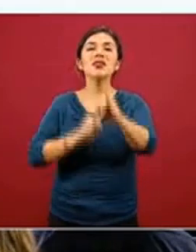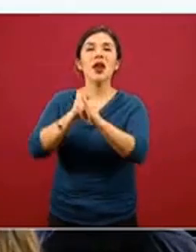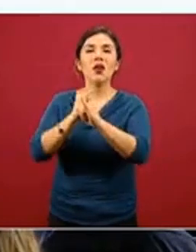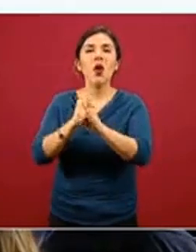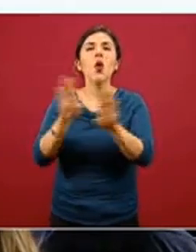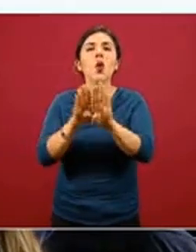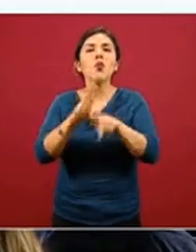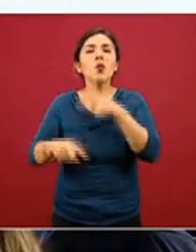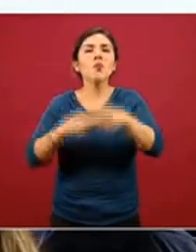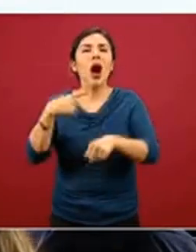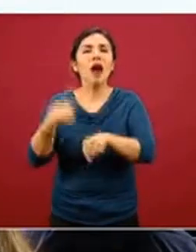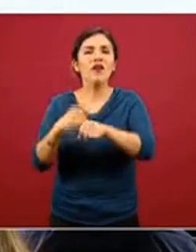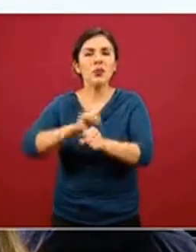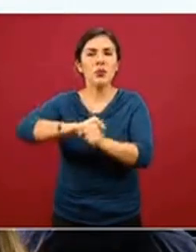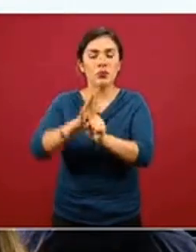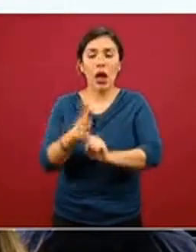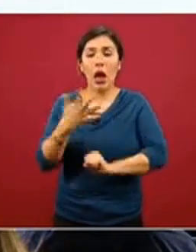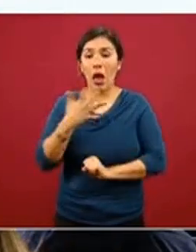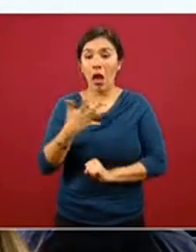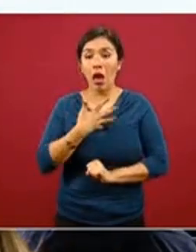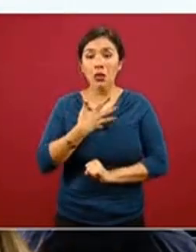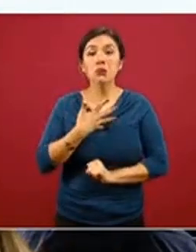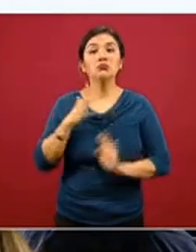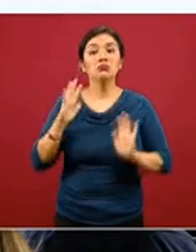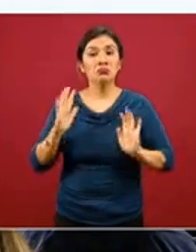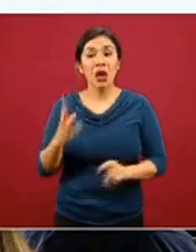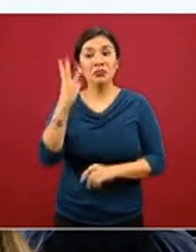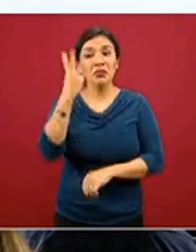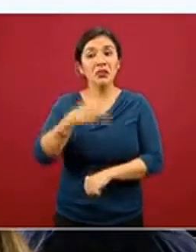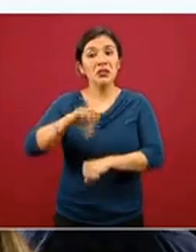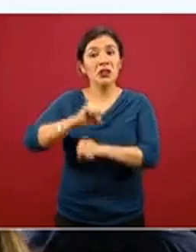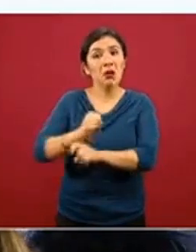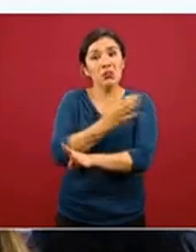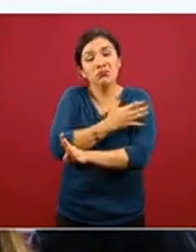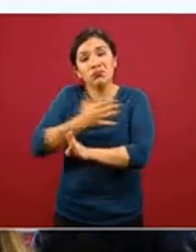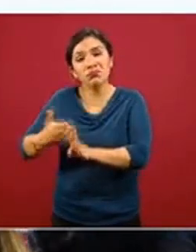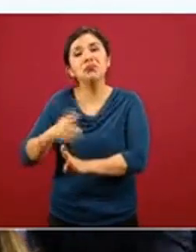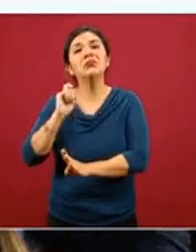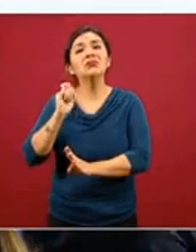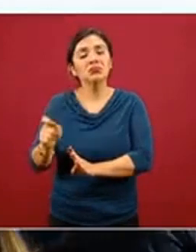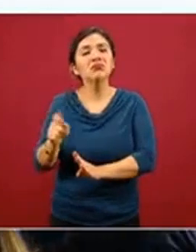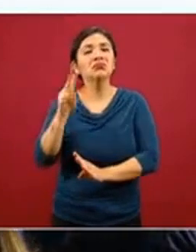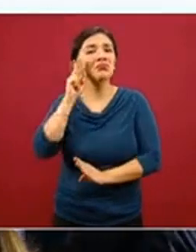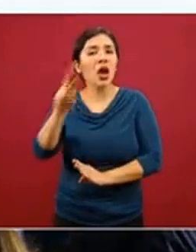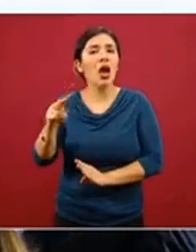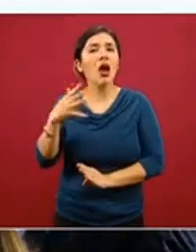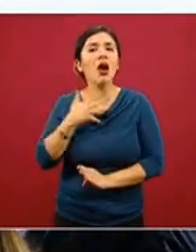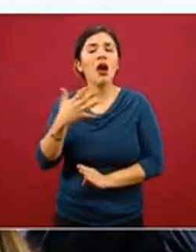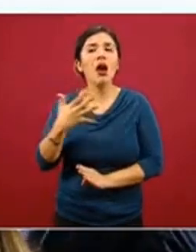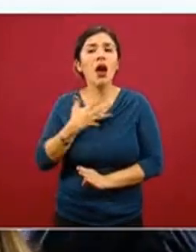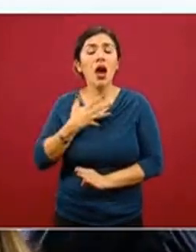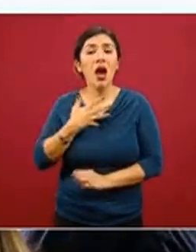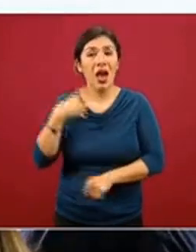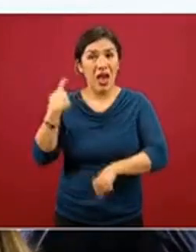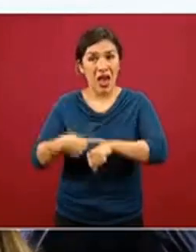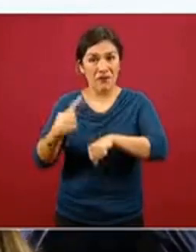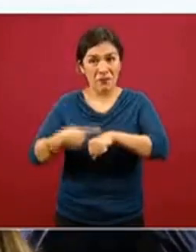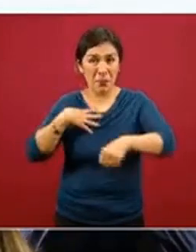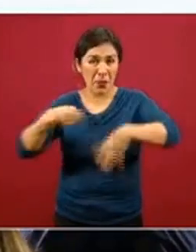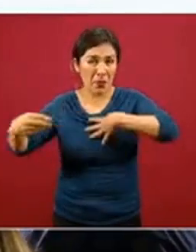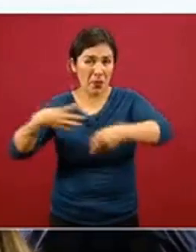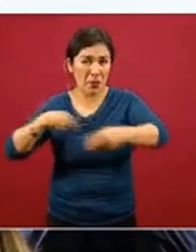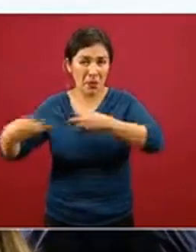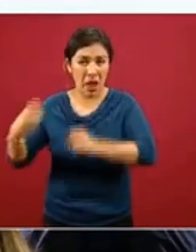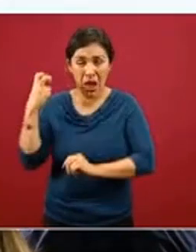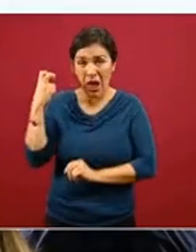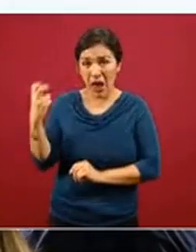internacional. Tenemos ya prácticamente 3 semanas en donde la epidemia, la